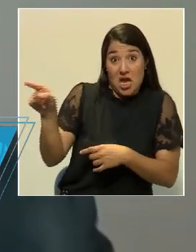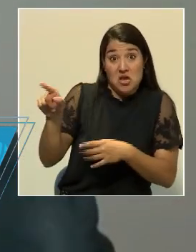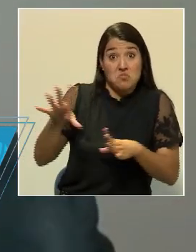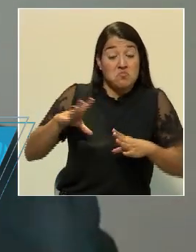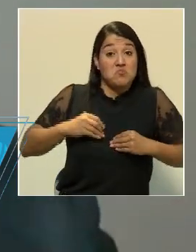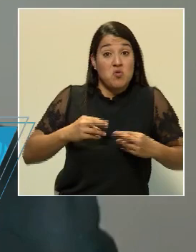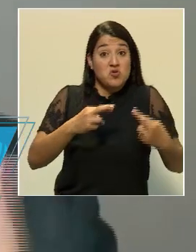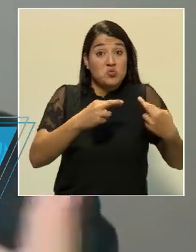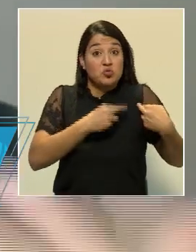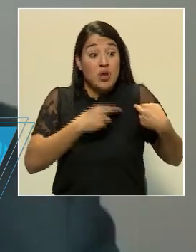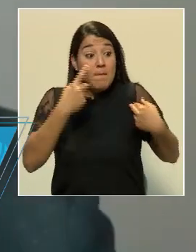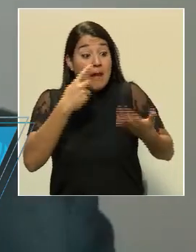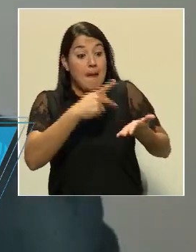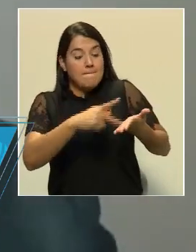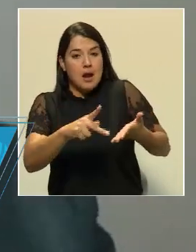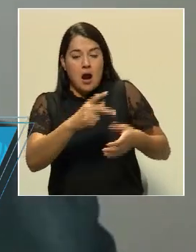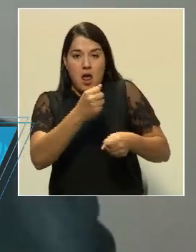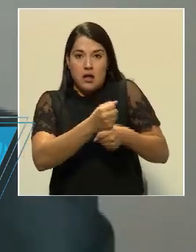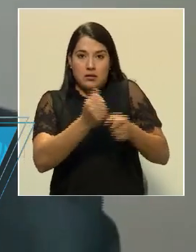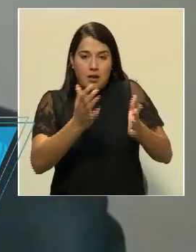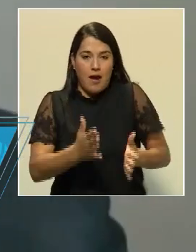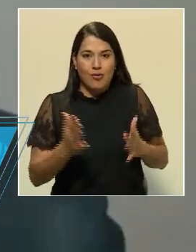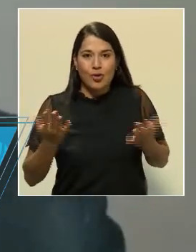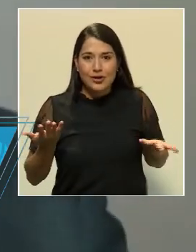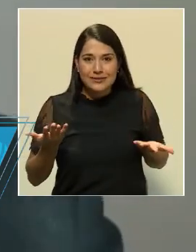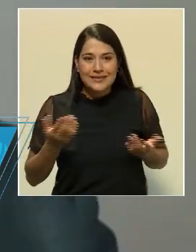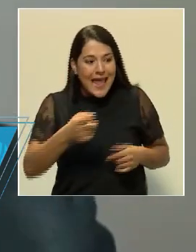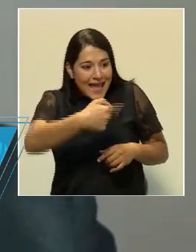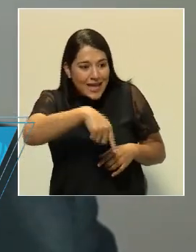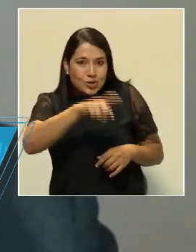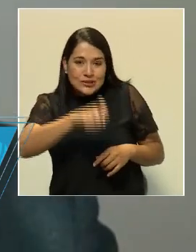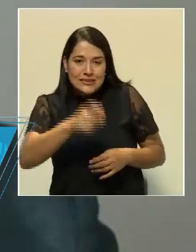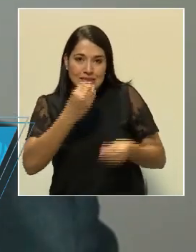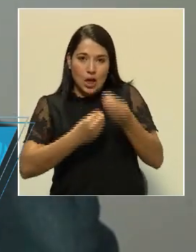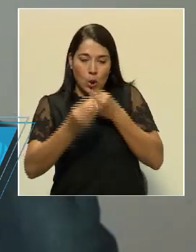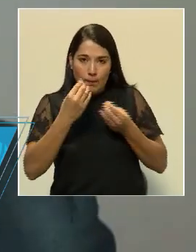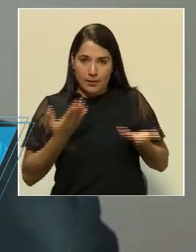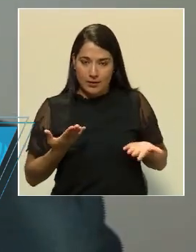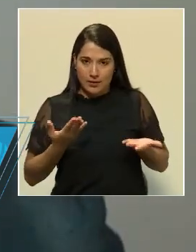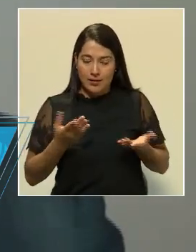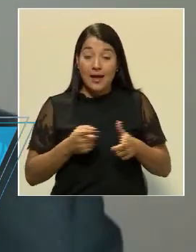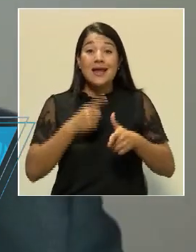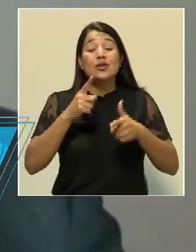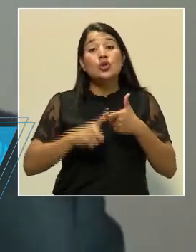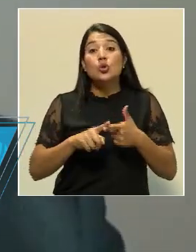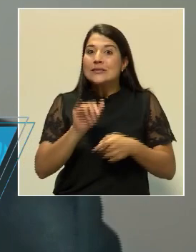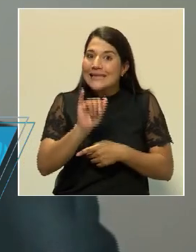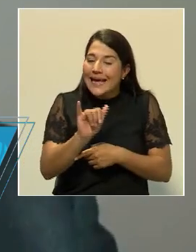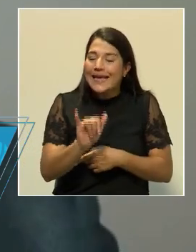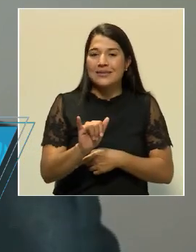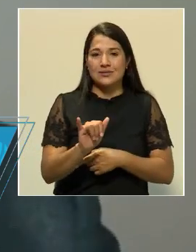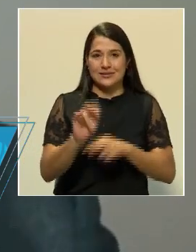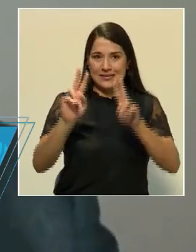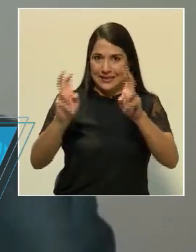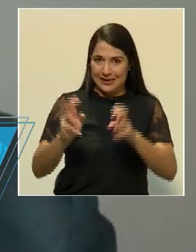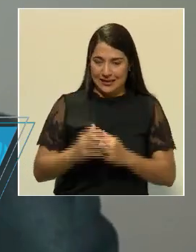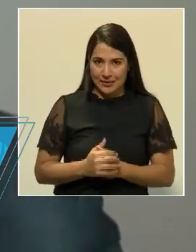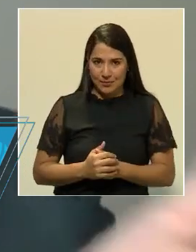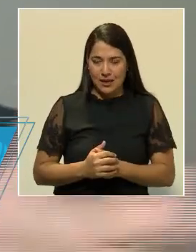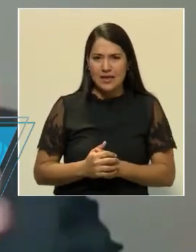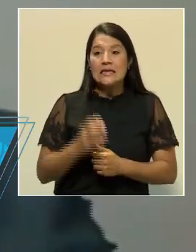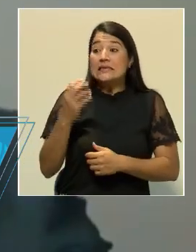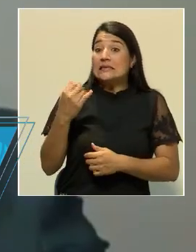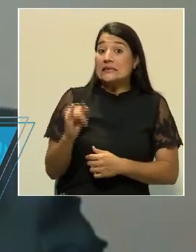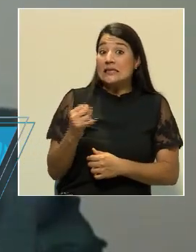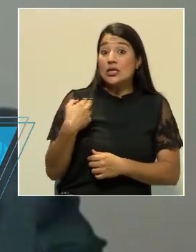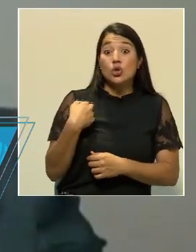nuestros colaboradores, porque los colaboradores necesitan comer. Entonces, ese es el tema. El tema es,